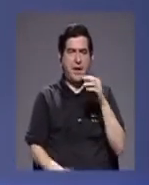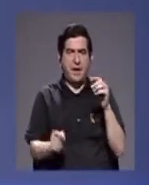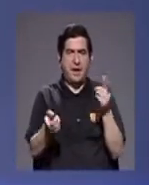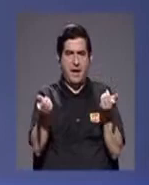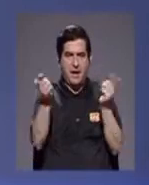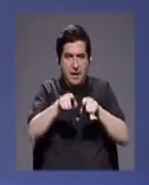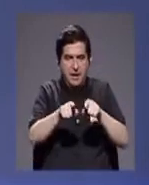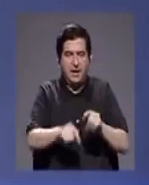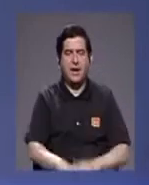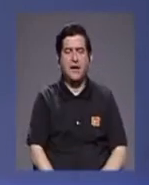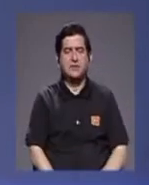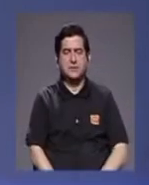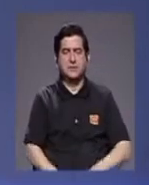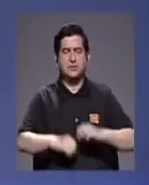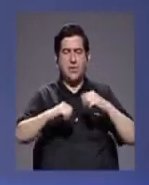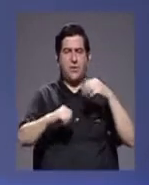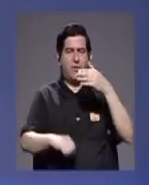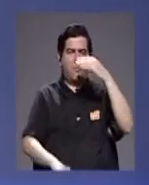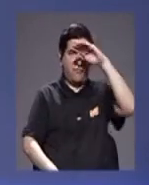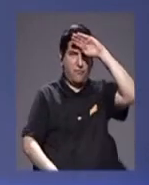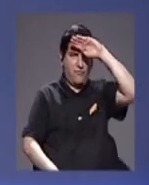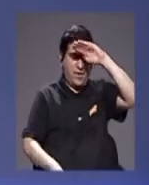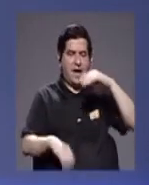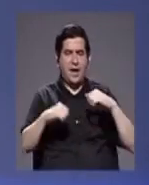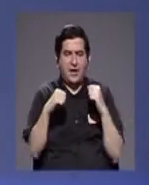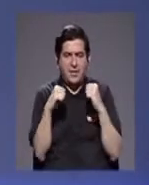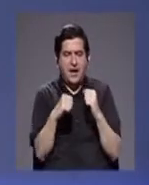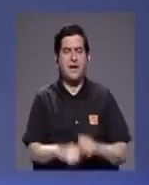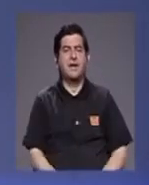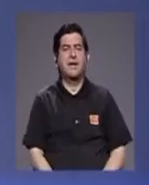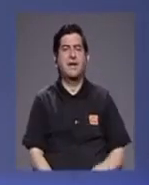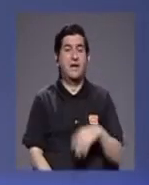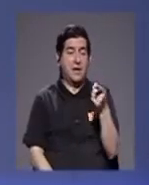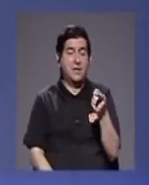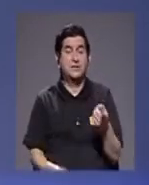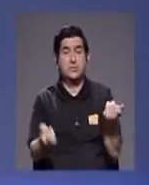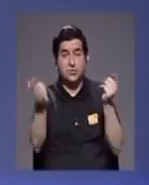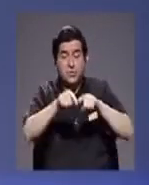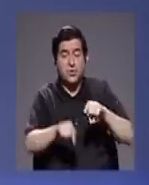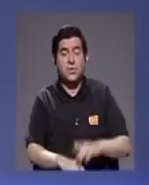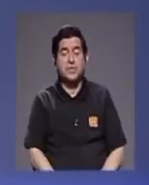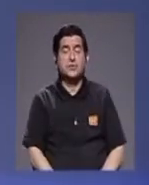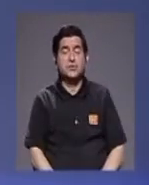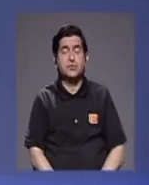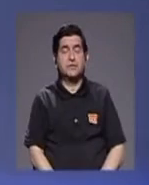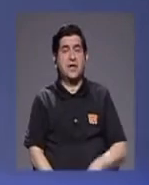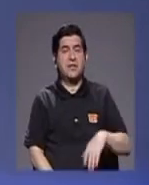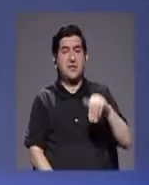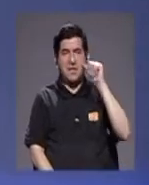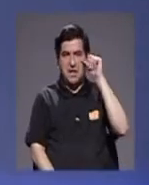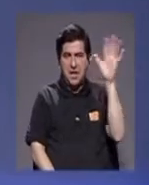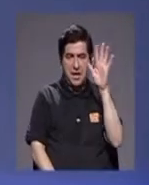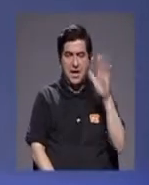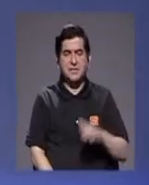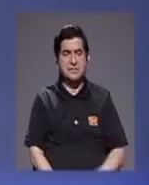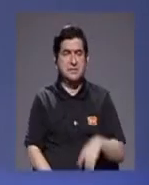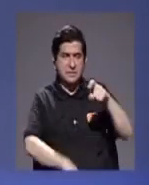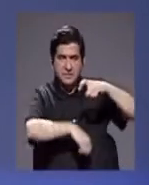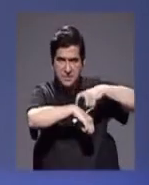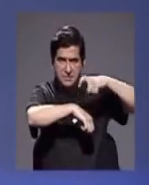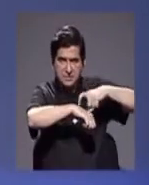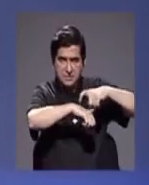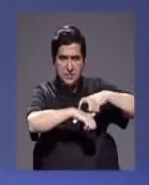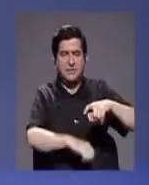en Asia y etcétera, pero de momento no parecía. Estoy hablando otra vez de febrero, pero en ese